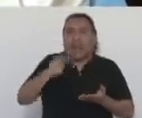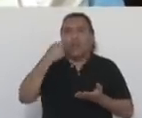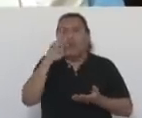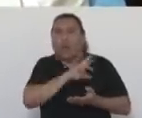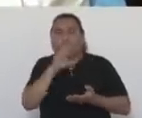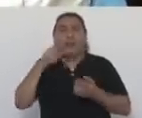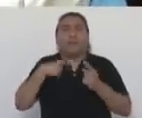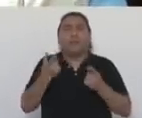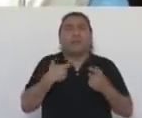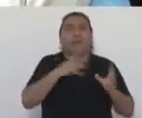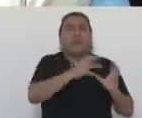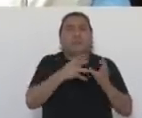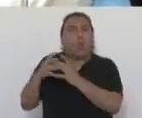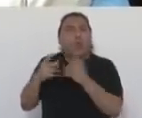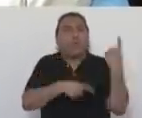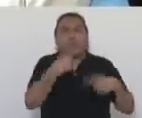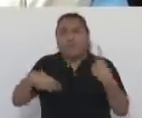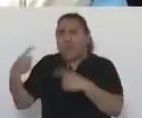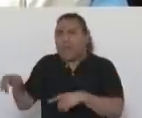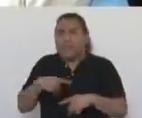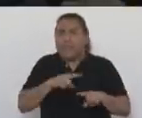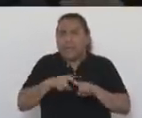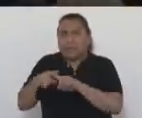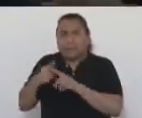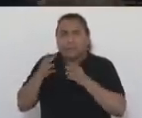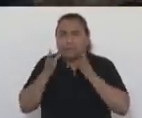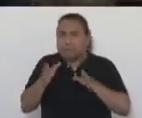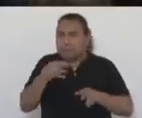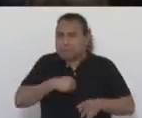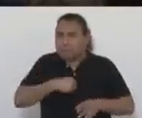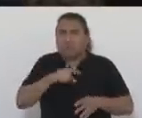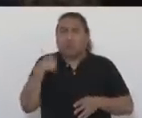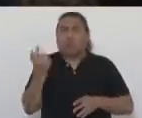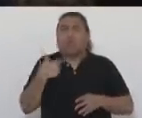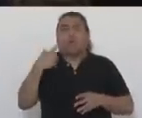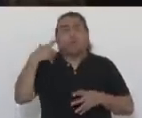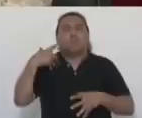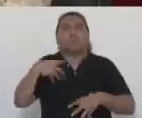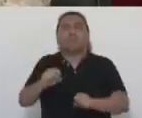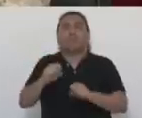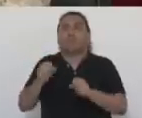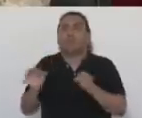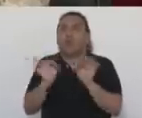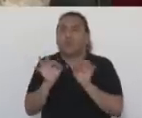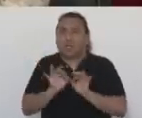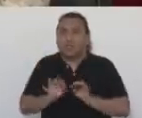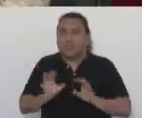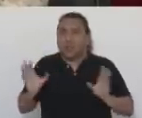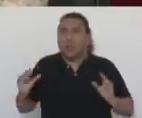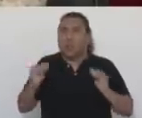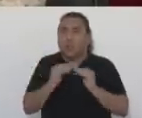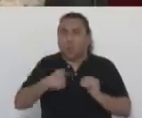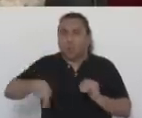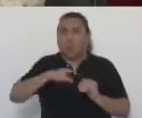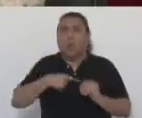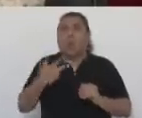lado intereses personales y visiones partidarias encontramos el proyecto común. A lo largo de estos 20 años esto